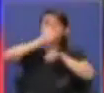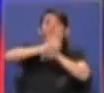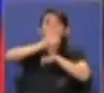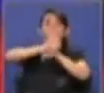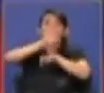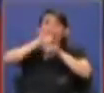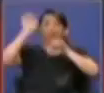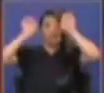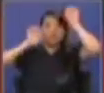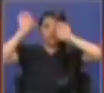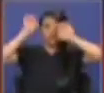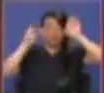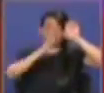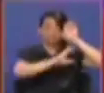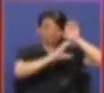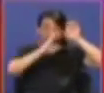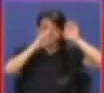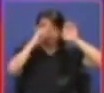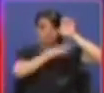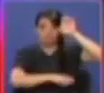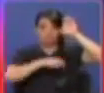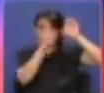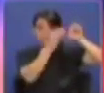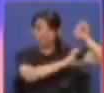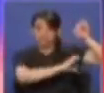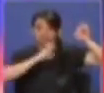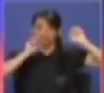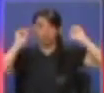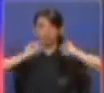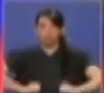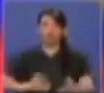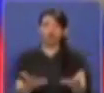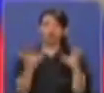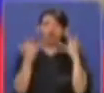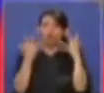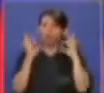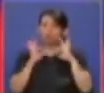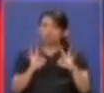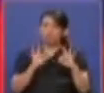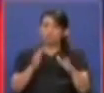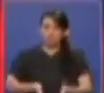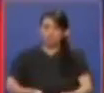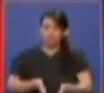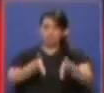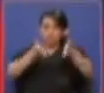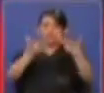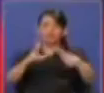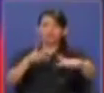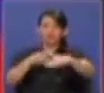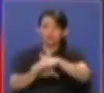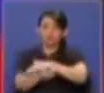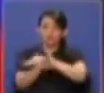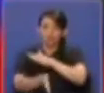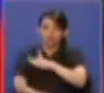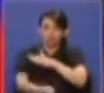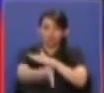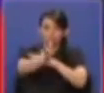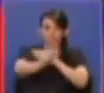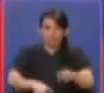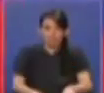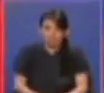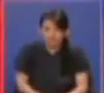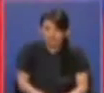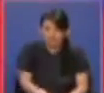anticipo de regalías mineras, está ejecutando estas importantes obras, de las cuales las carreteras ya inauguramos dos tramos. El tramo más grande